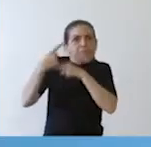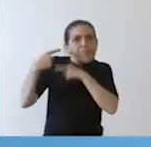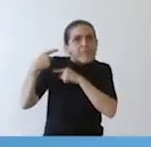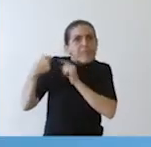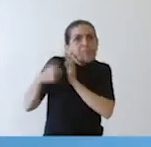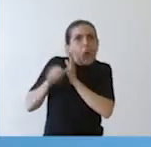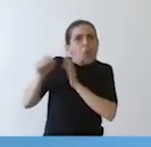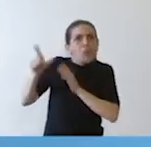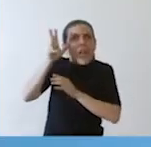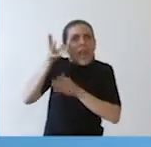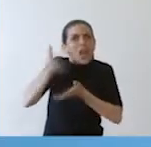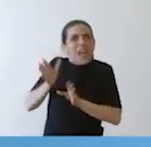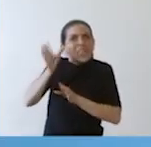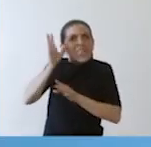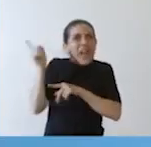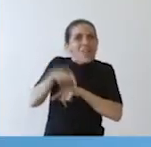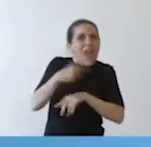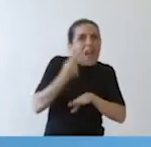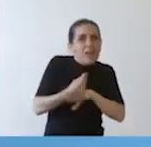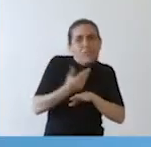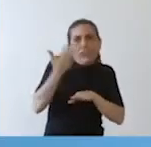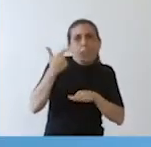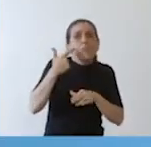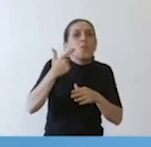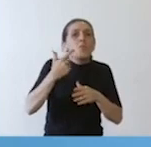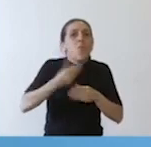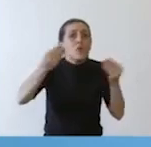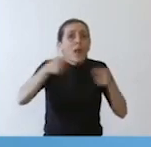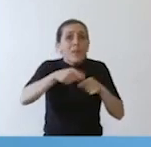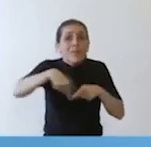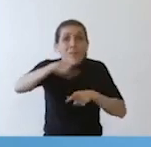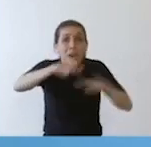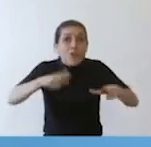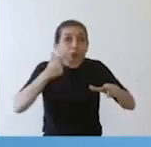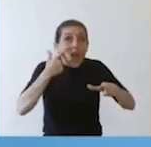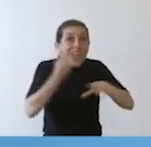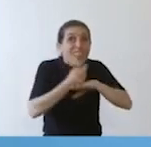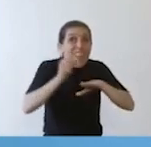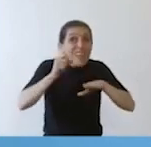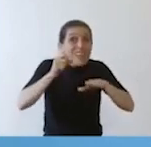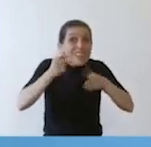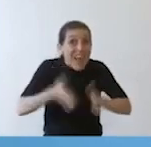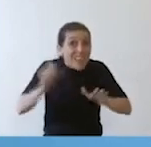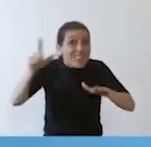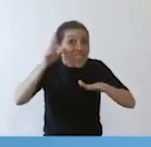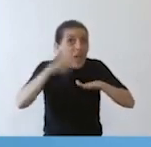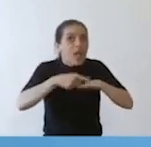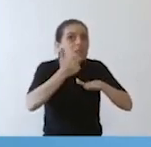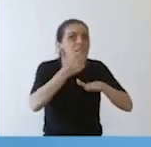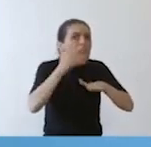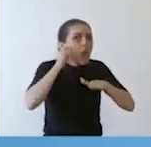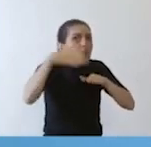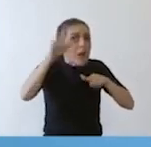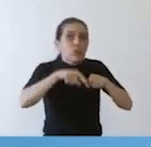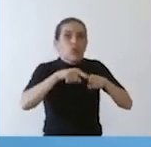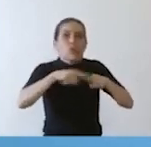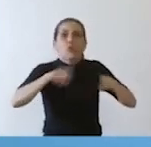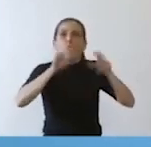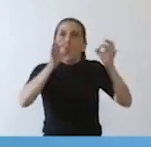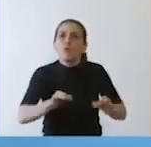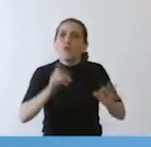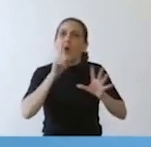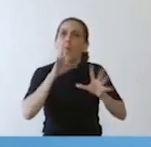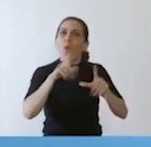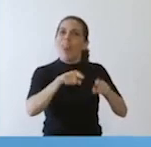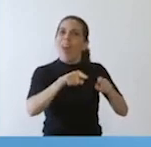nacionalidad italiana, y muchas veces son mayores de 65 años, que es uno de los grupos de riesgo. Por lo tanto, la